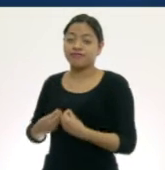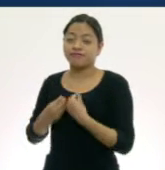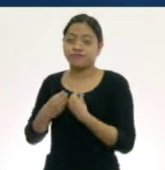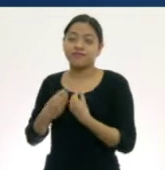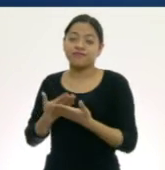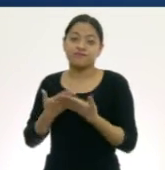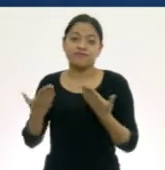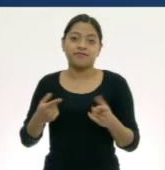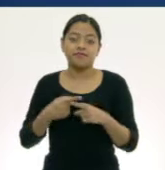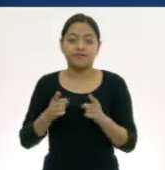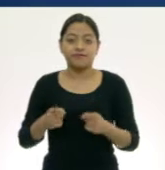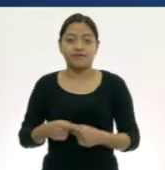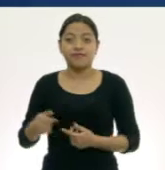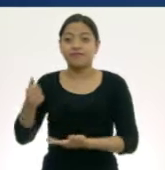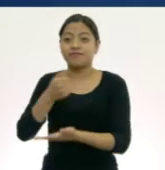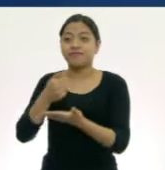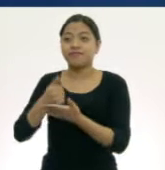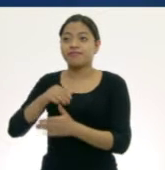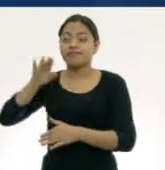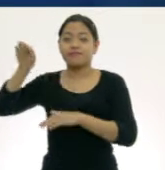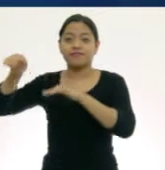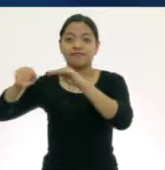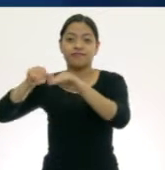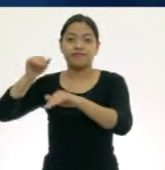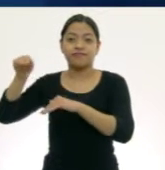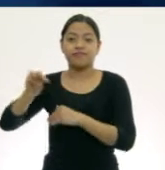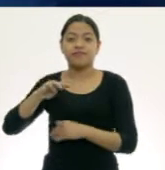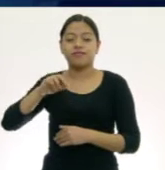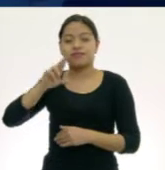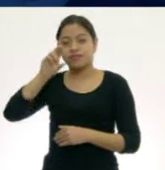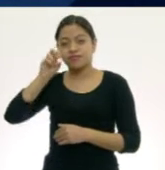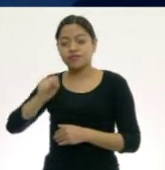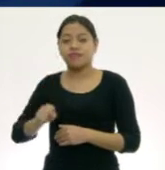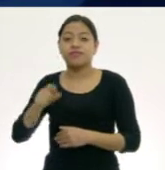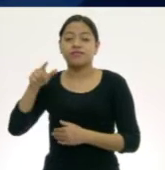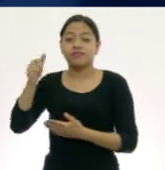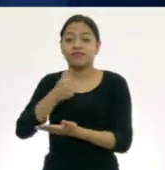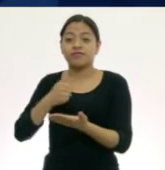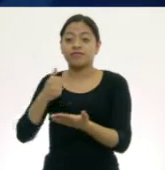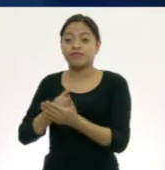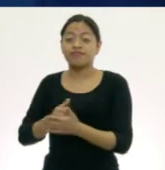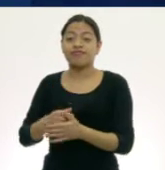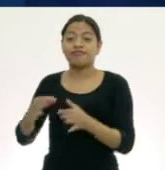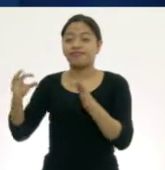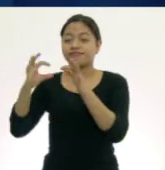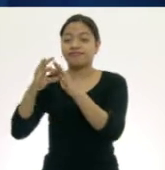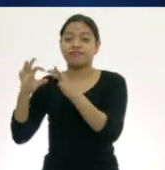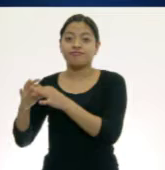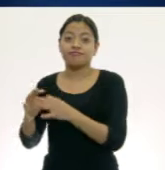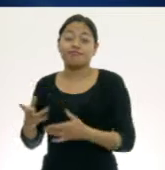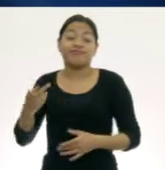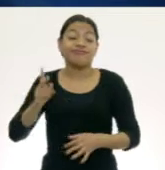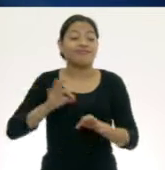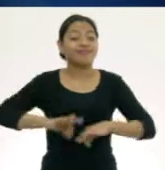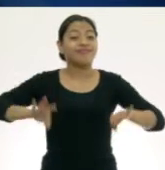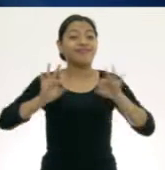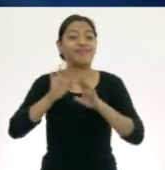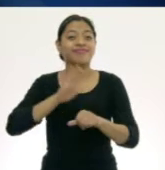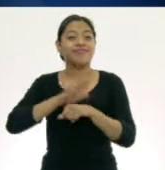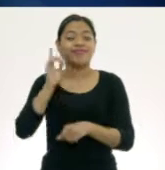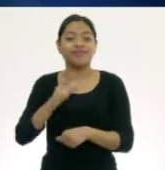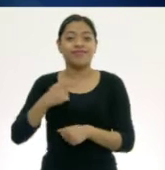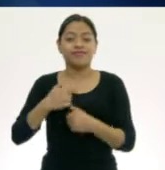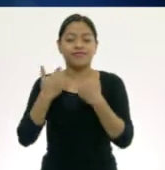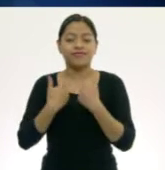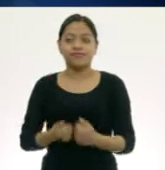que tenía que llevar a las ciudades de moros para que las ciudades de moros dejaran de ser ajenas. Pero sobre todo, me enseñó que